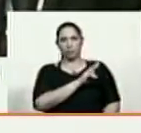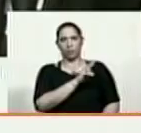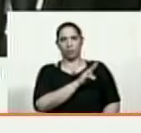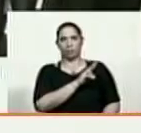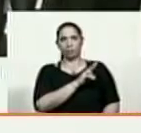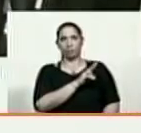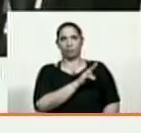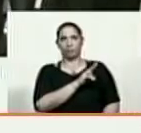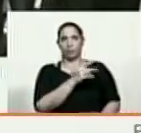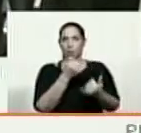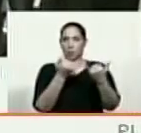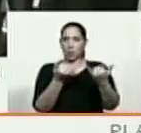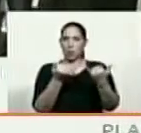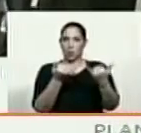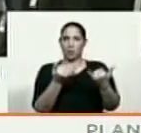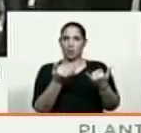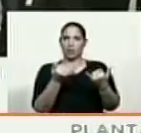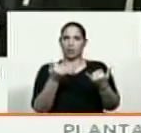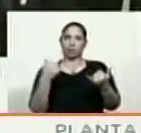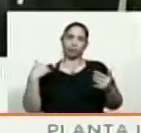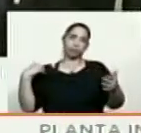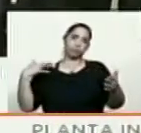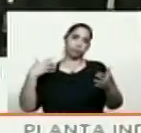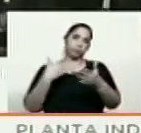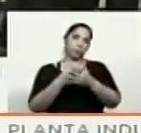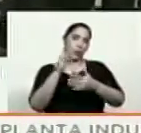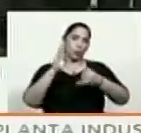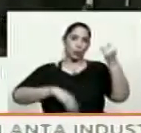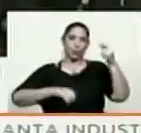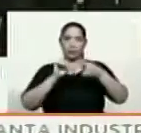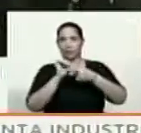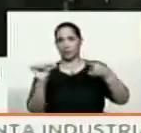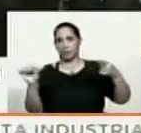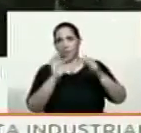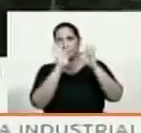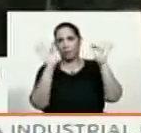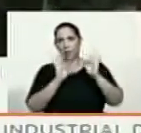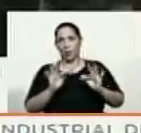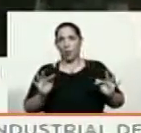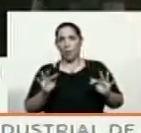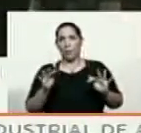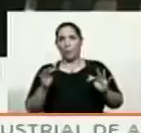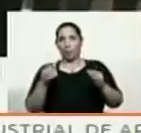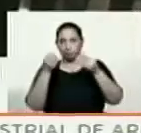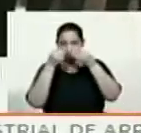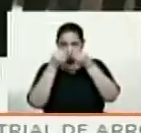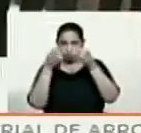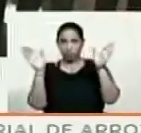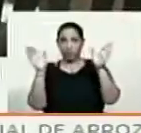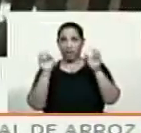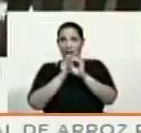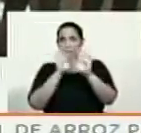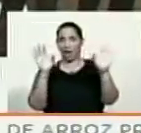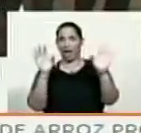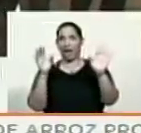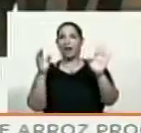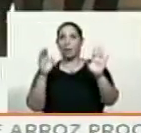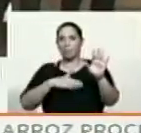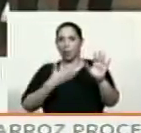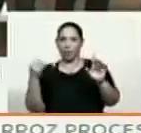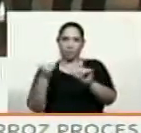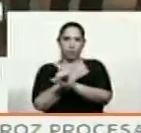en estos momentos, a lo largo de las últimas semanas, de la manera más notoria que puedan ser violados. Por eso